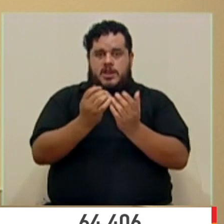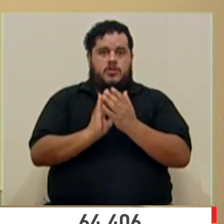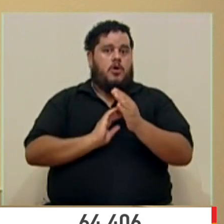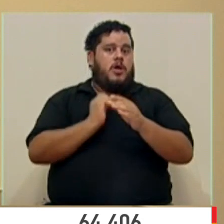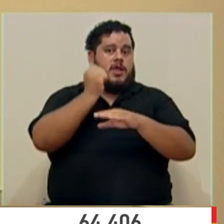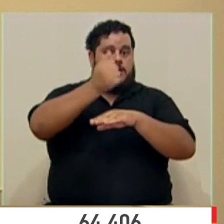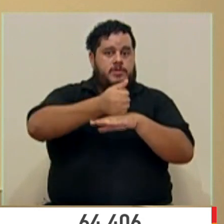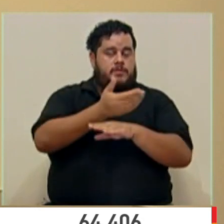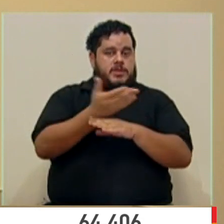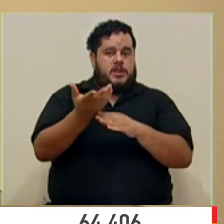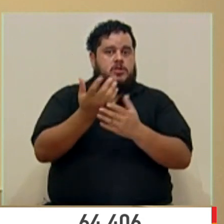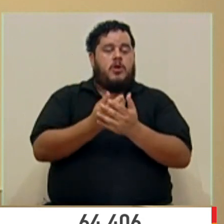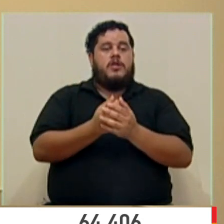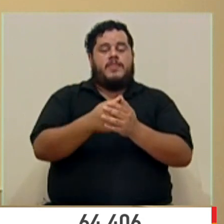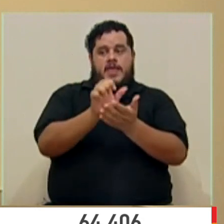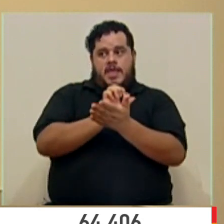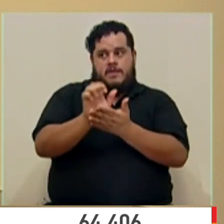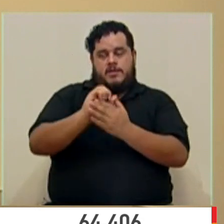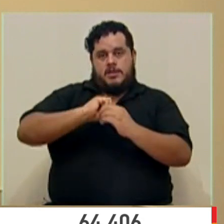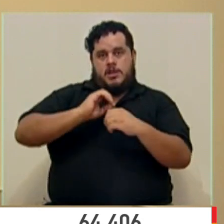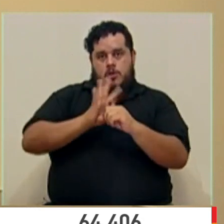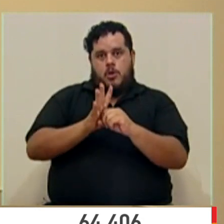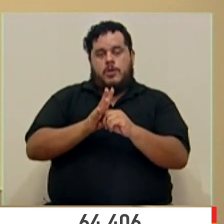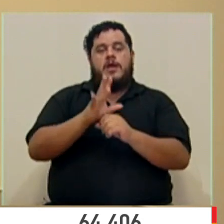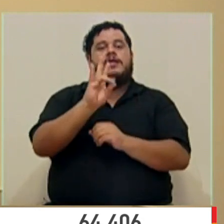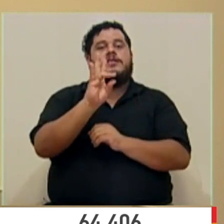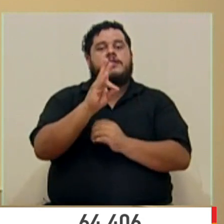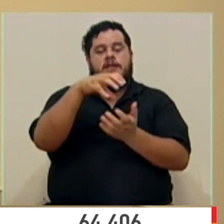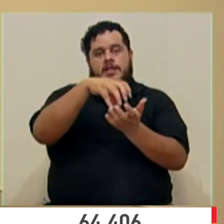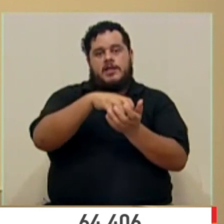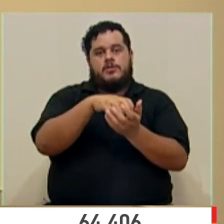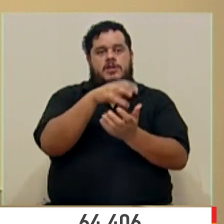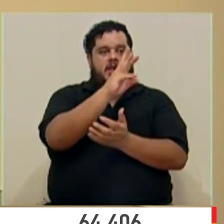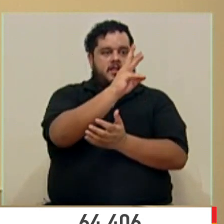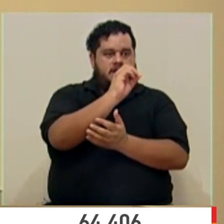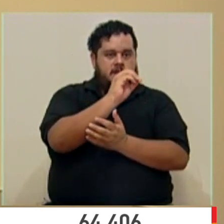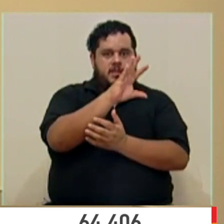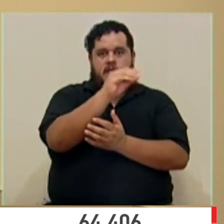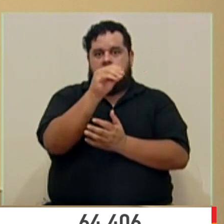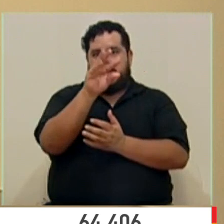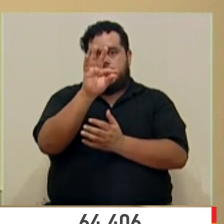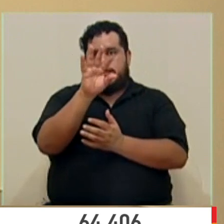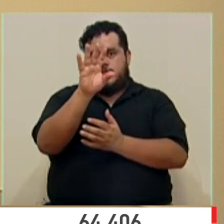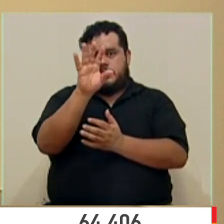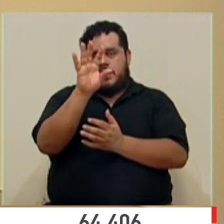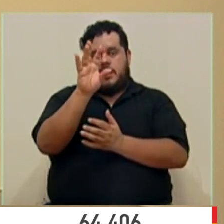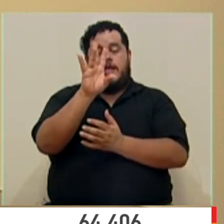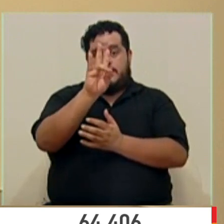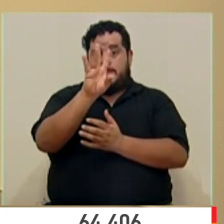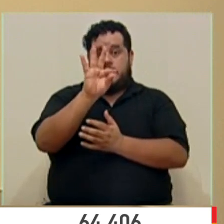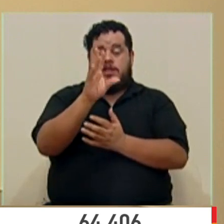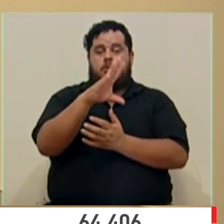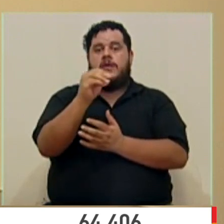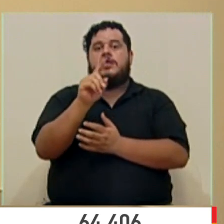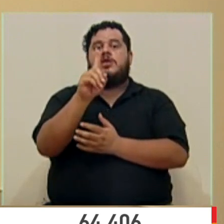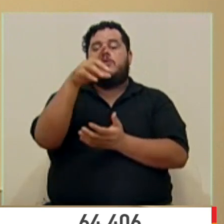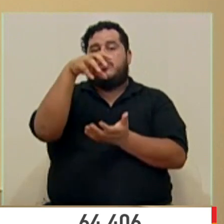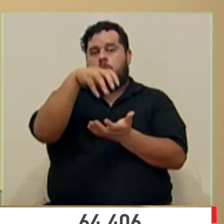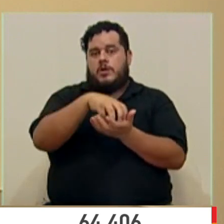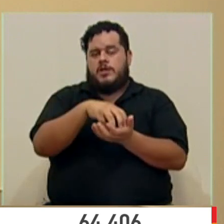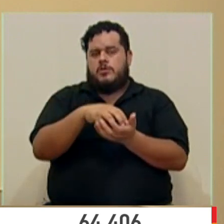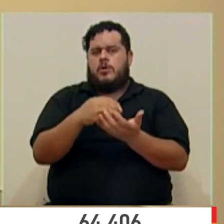del Plan Cantonal de Prevención por COVID, 7 cantones entre 60 y 79 y un cantón reporta